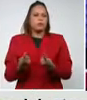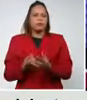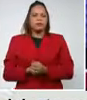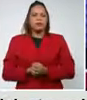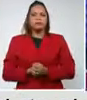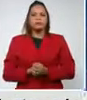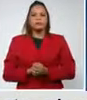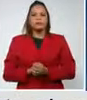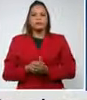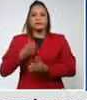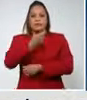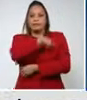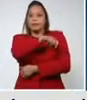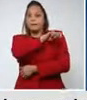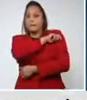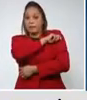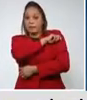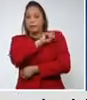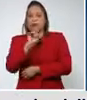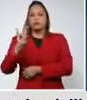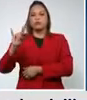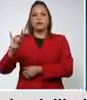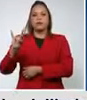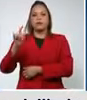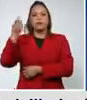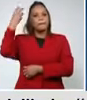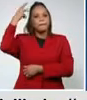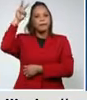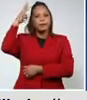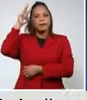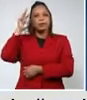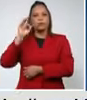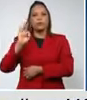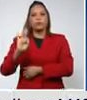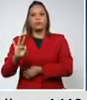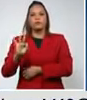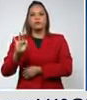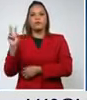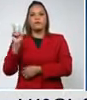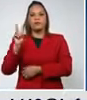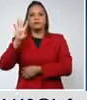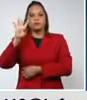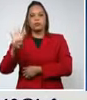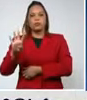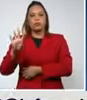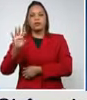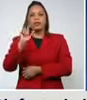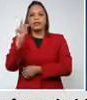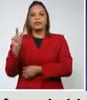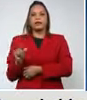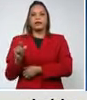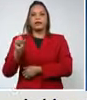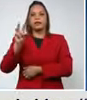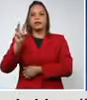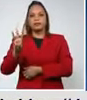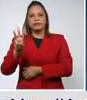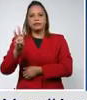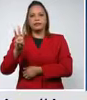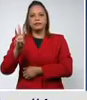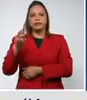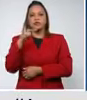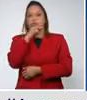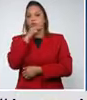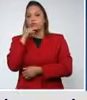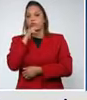de España 9, de México 8, de Venezuela 4, de Italia 3,